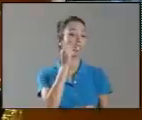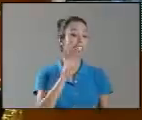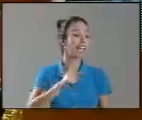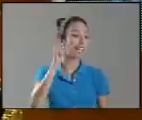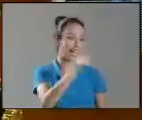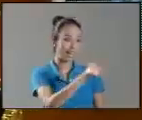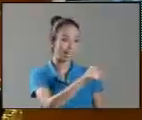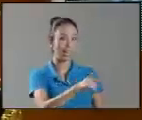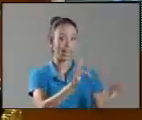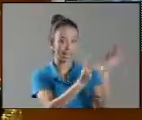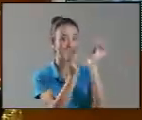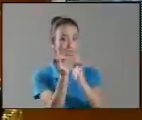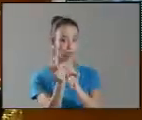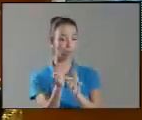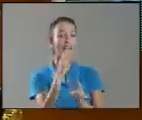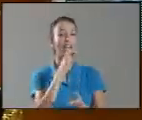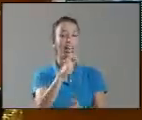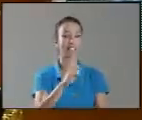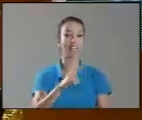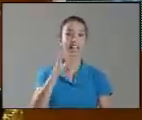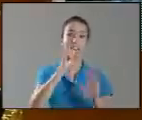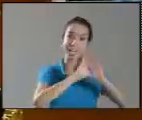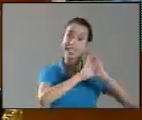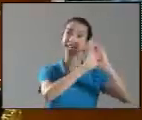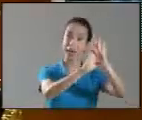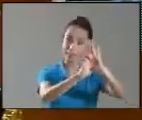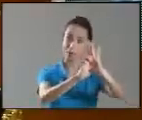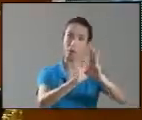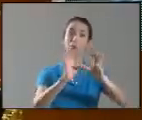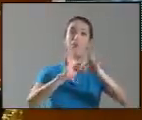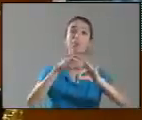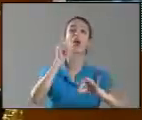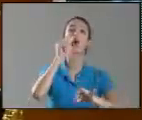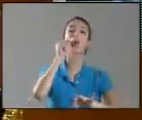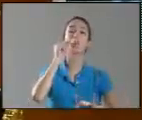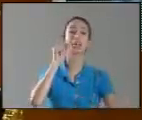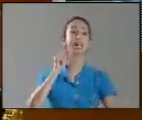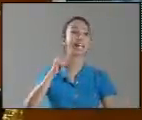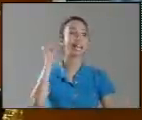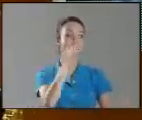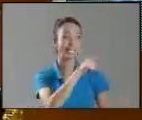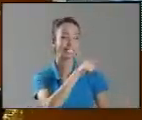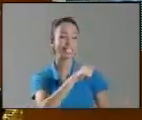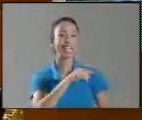considerados como él. Este es el hombre.